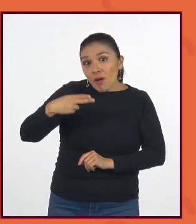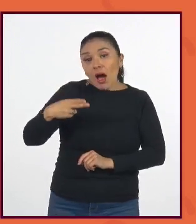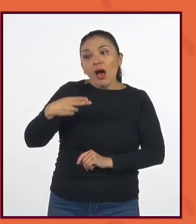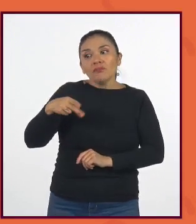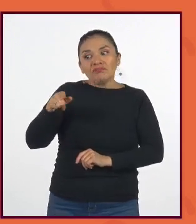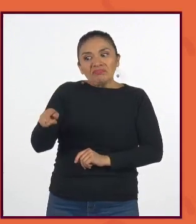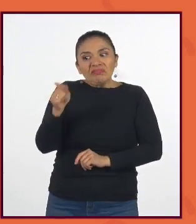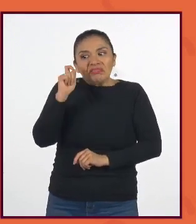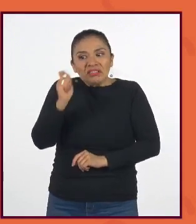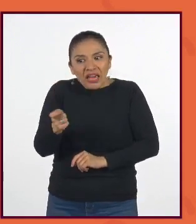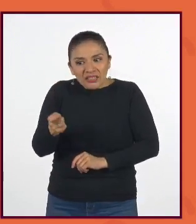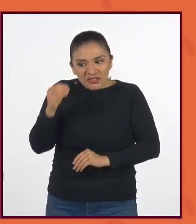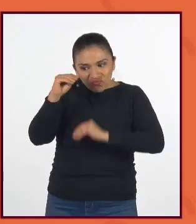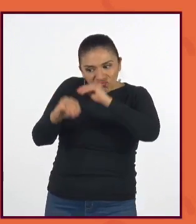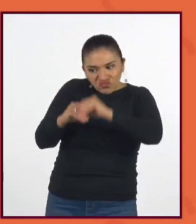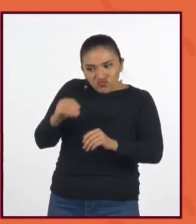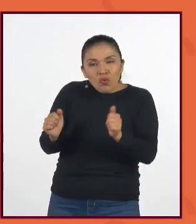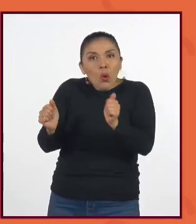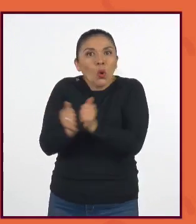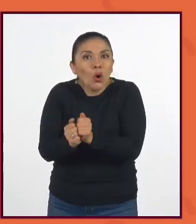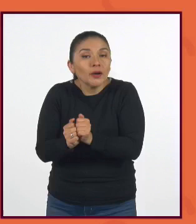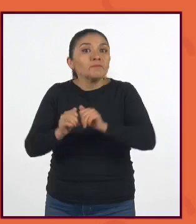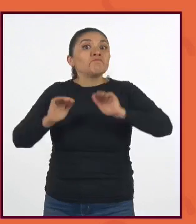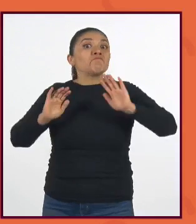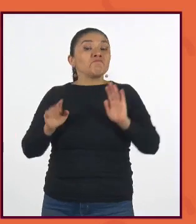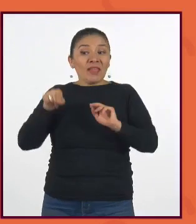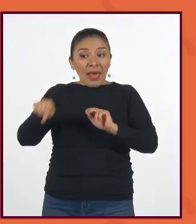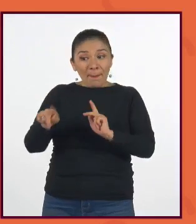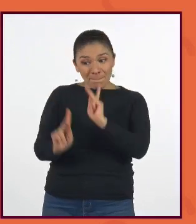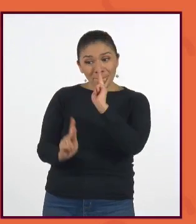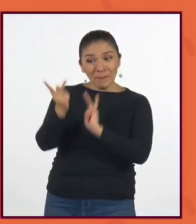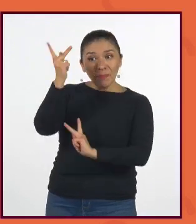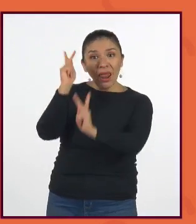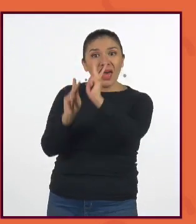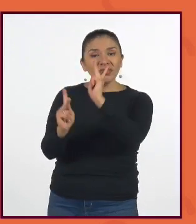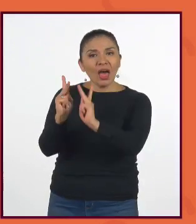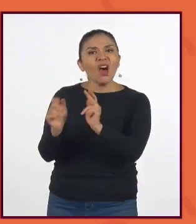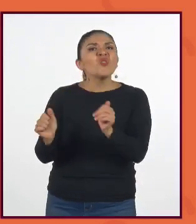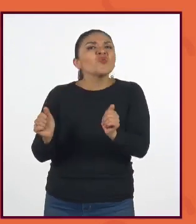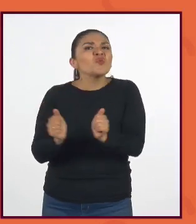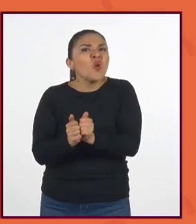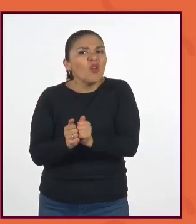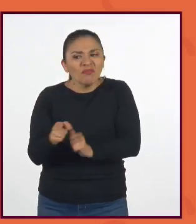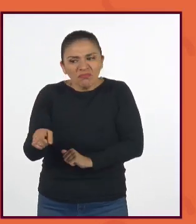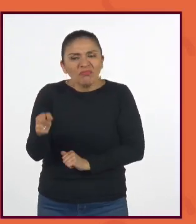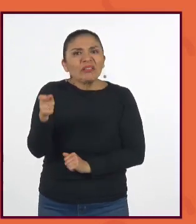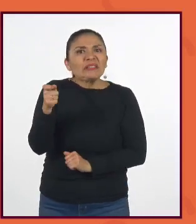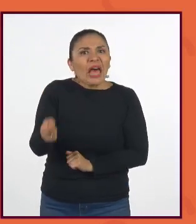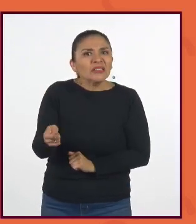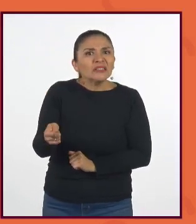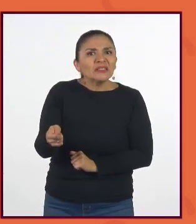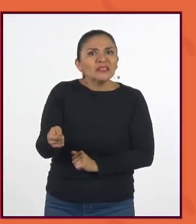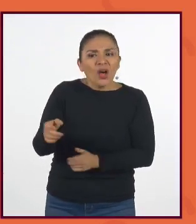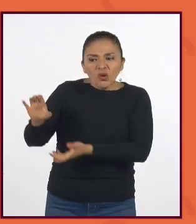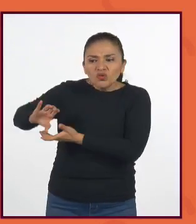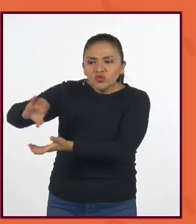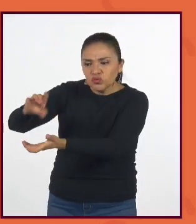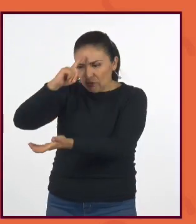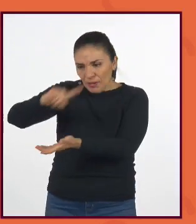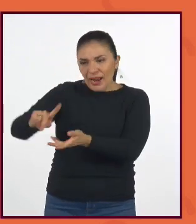cosas, el consumo, o sea, la planta con qué le pusieron de